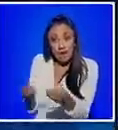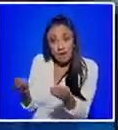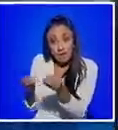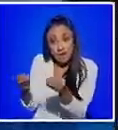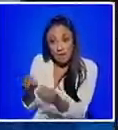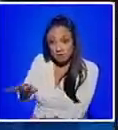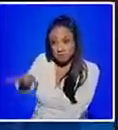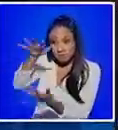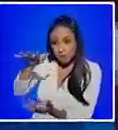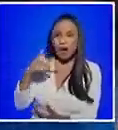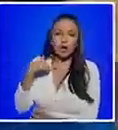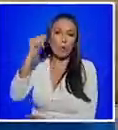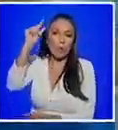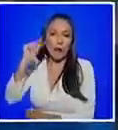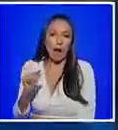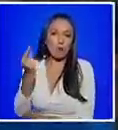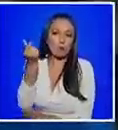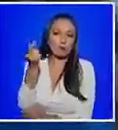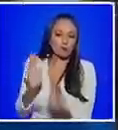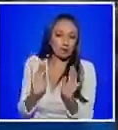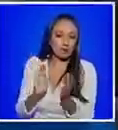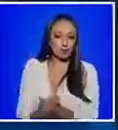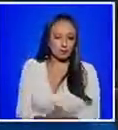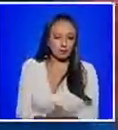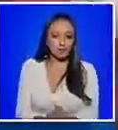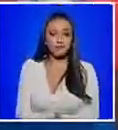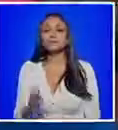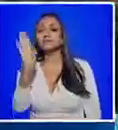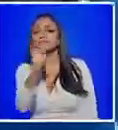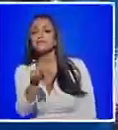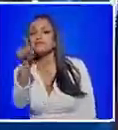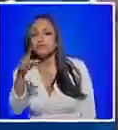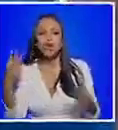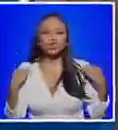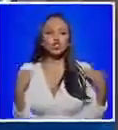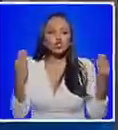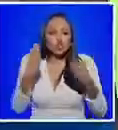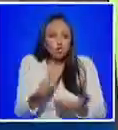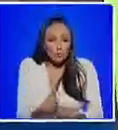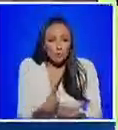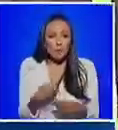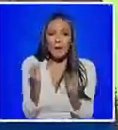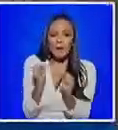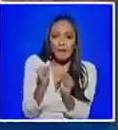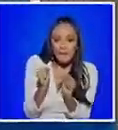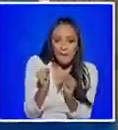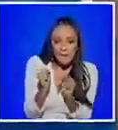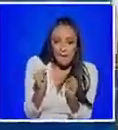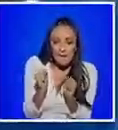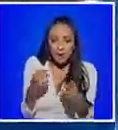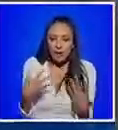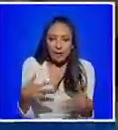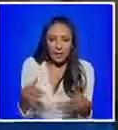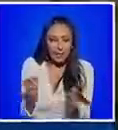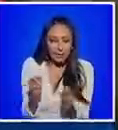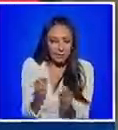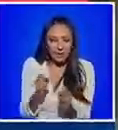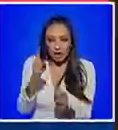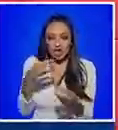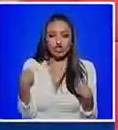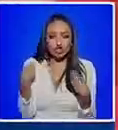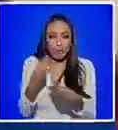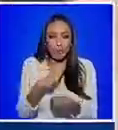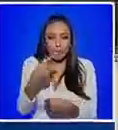damos. Mercado de las Cuadras, no se olvide. Y por acá, las chompas para el frío, para que se cubra de todo. Miren ustedes por